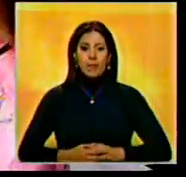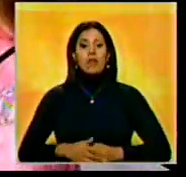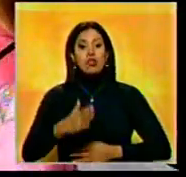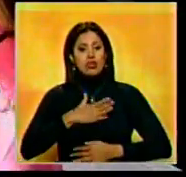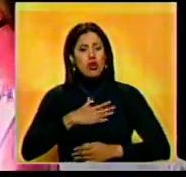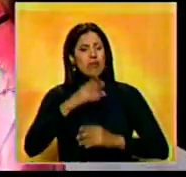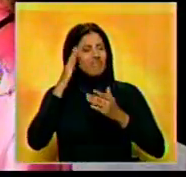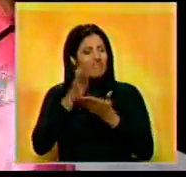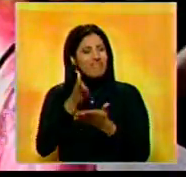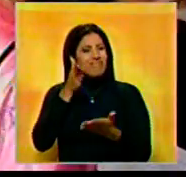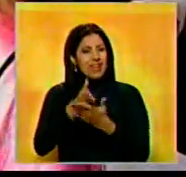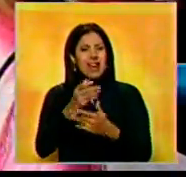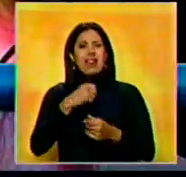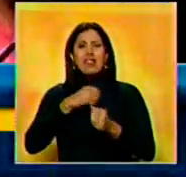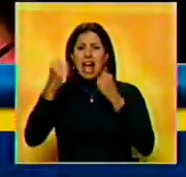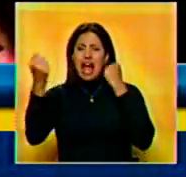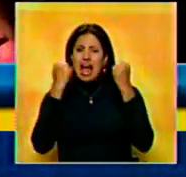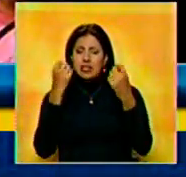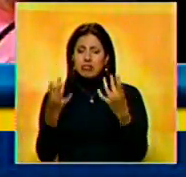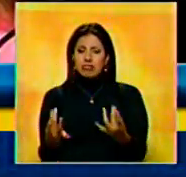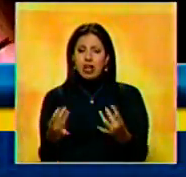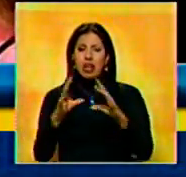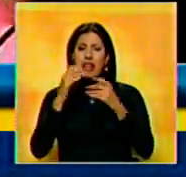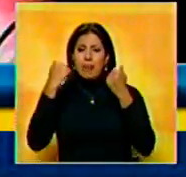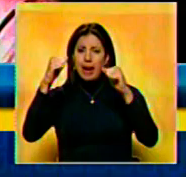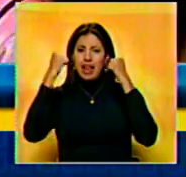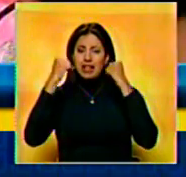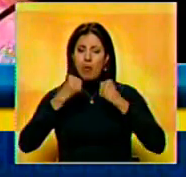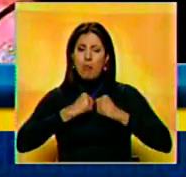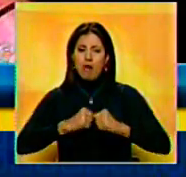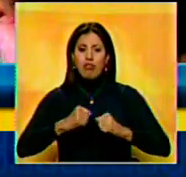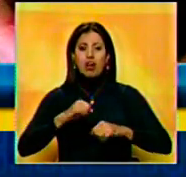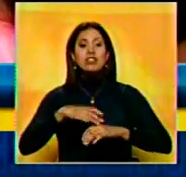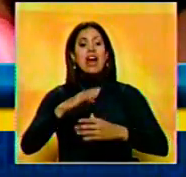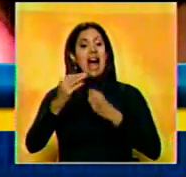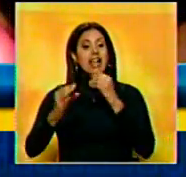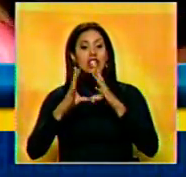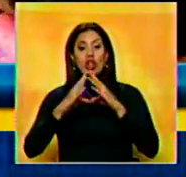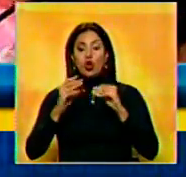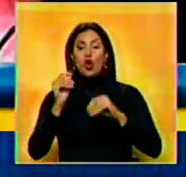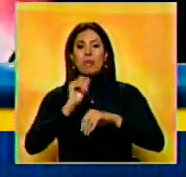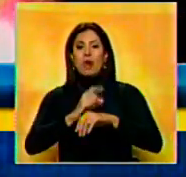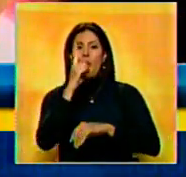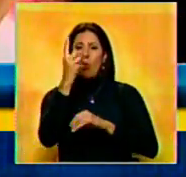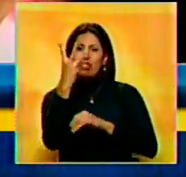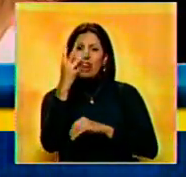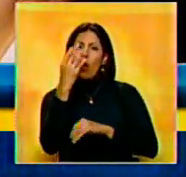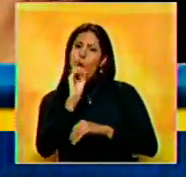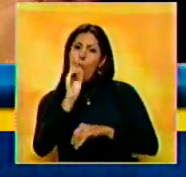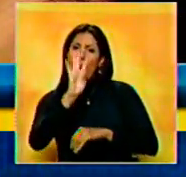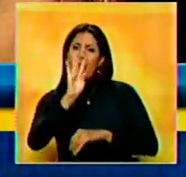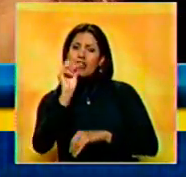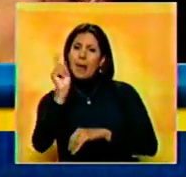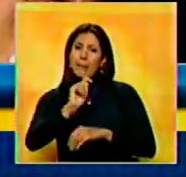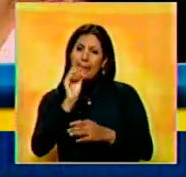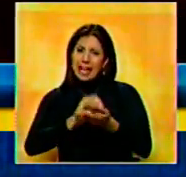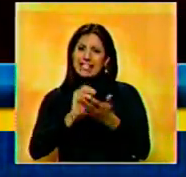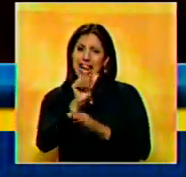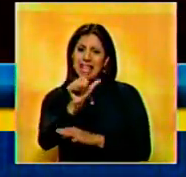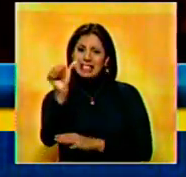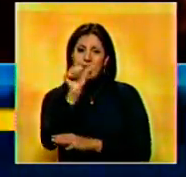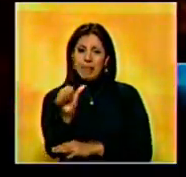Soy muy constante con mi yoga, pilates y entrenamiento de resistencia. Hago todo eso al menos unas 3 o 4 veces a la